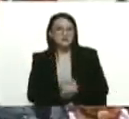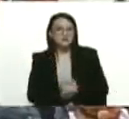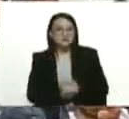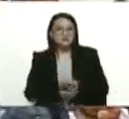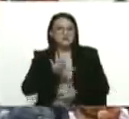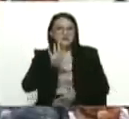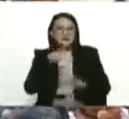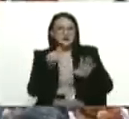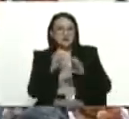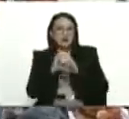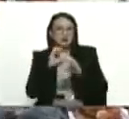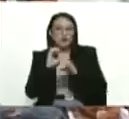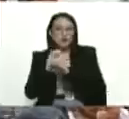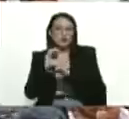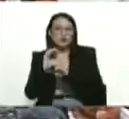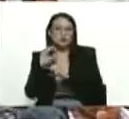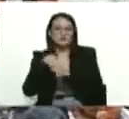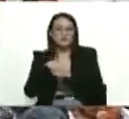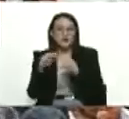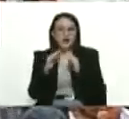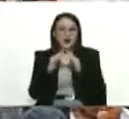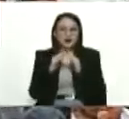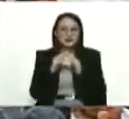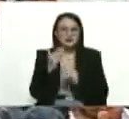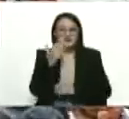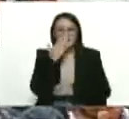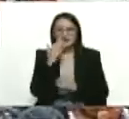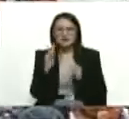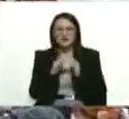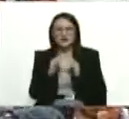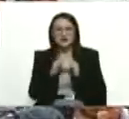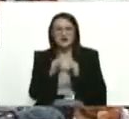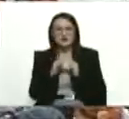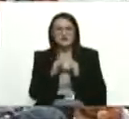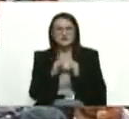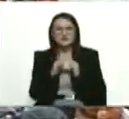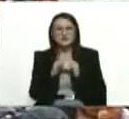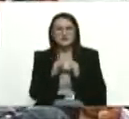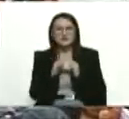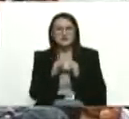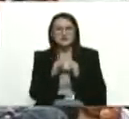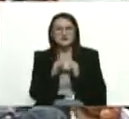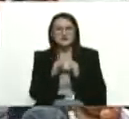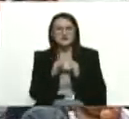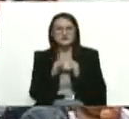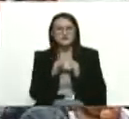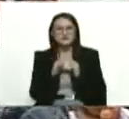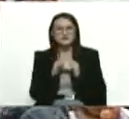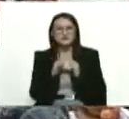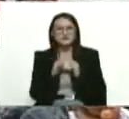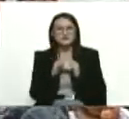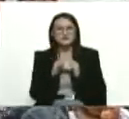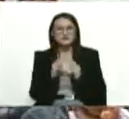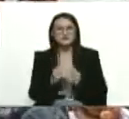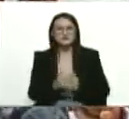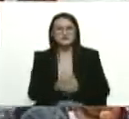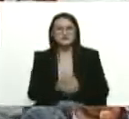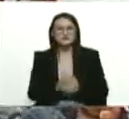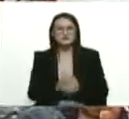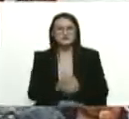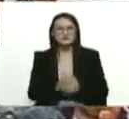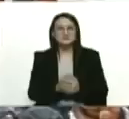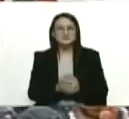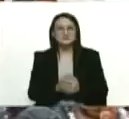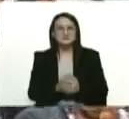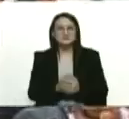5 o 6 autobuses. Usted está en su casa, al frente de su casa, sentado en un mimbre. Mimbre todavía existe, ¿eh? Es